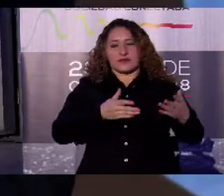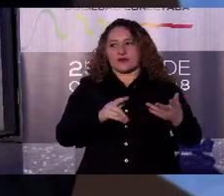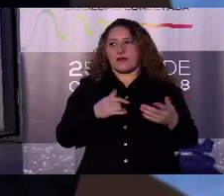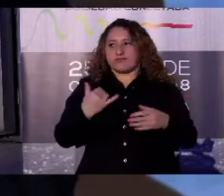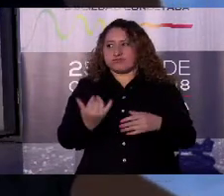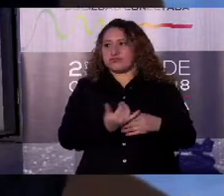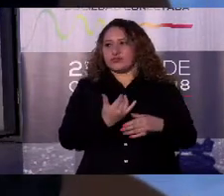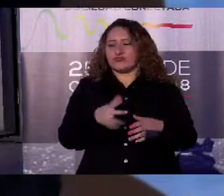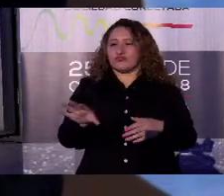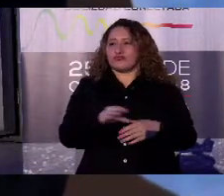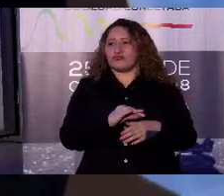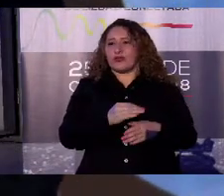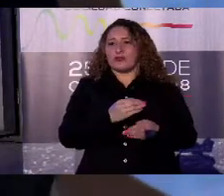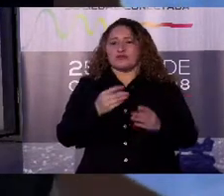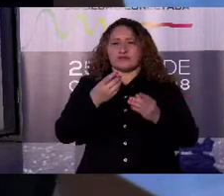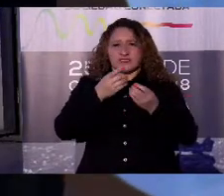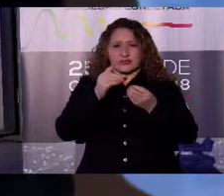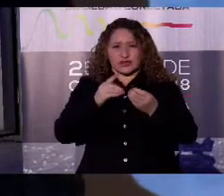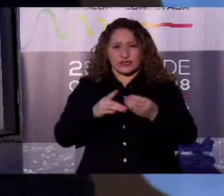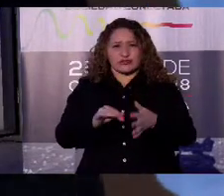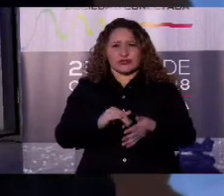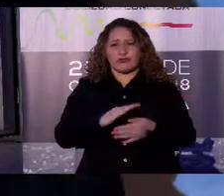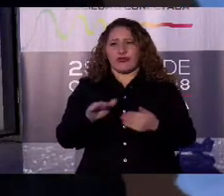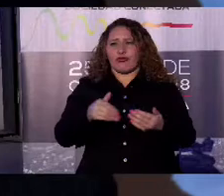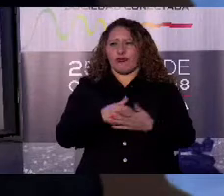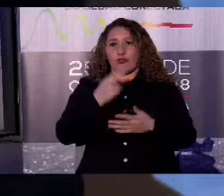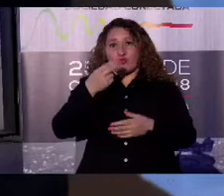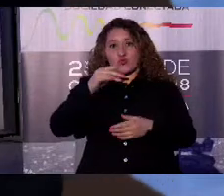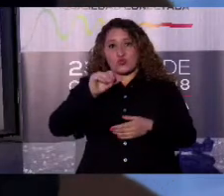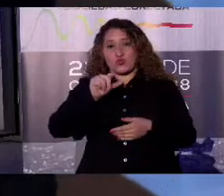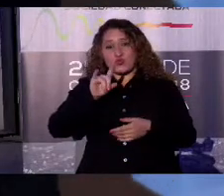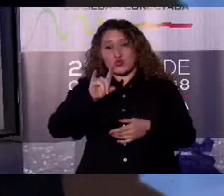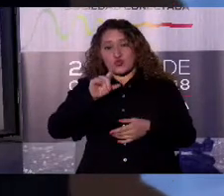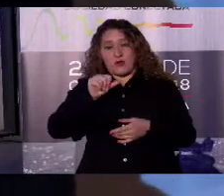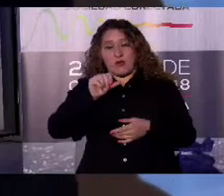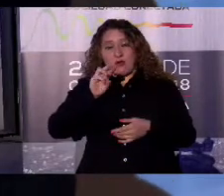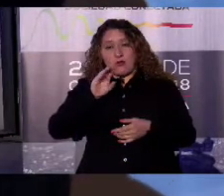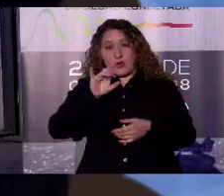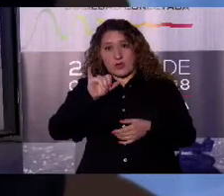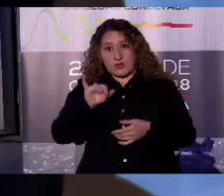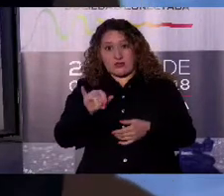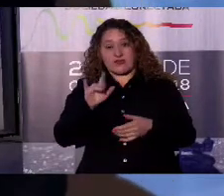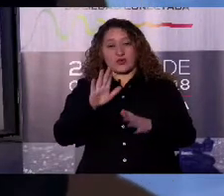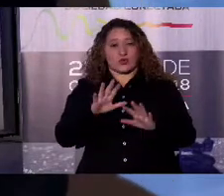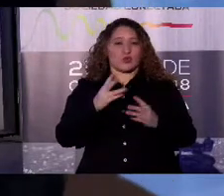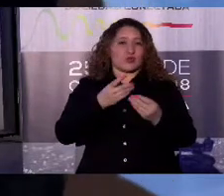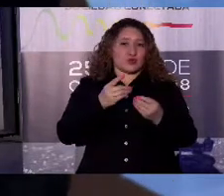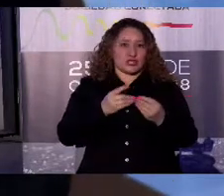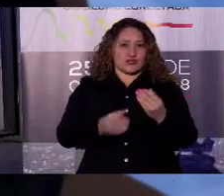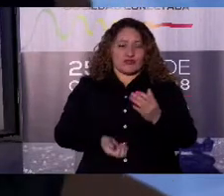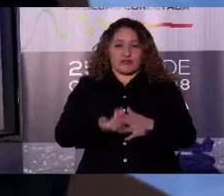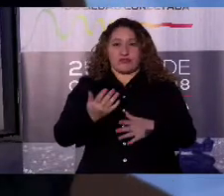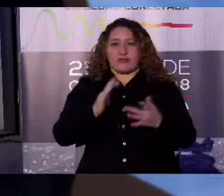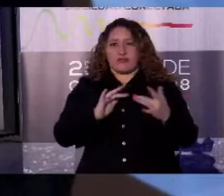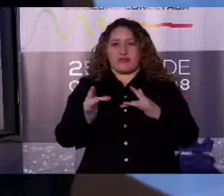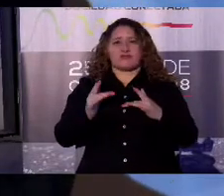Todos los dispositivos, también haciendo otro comercial, de Huawei que se están creando para las redes, ya